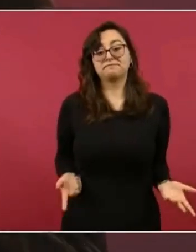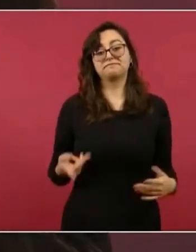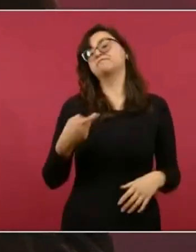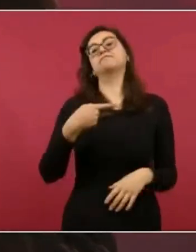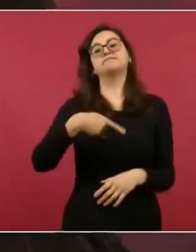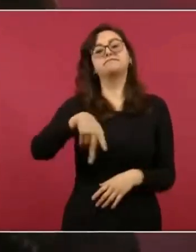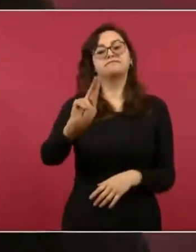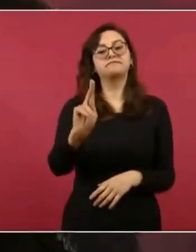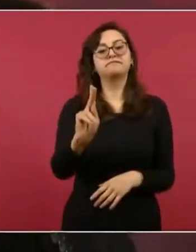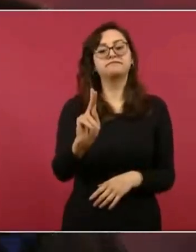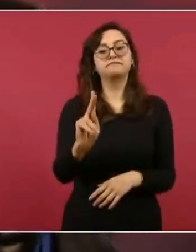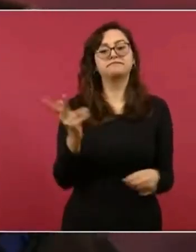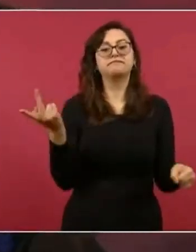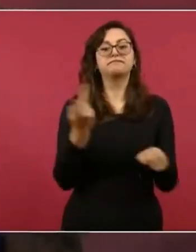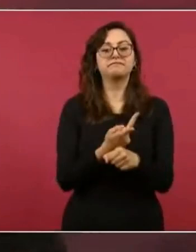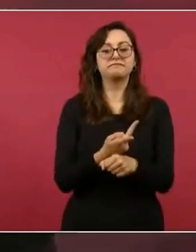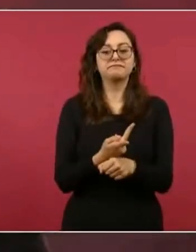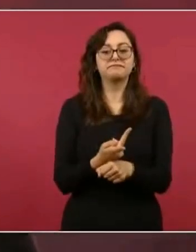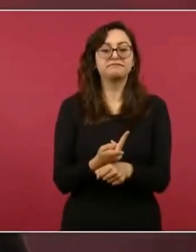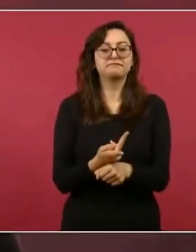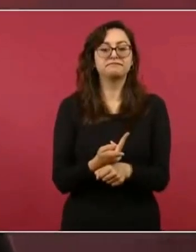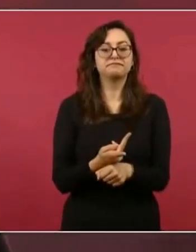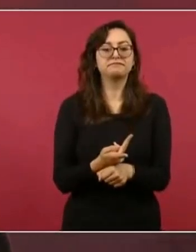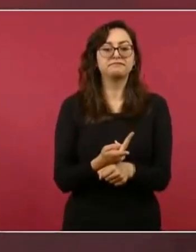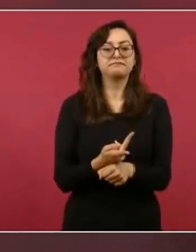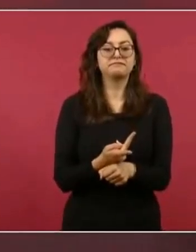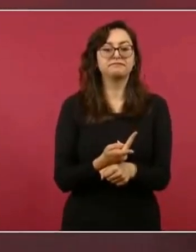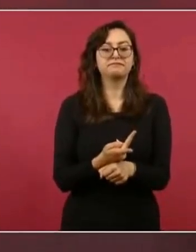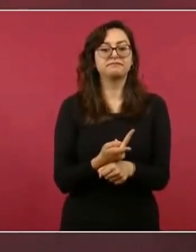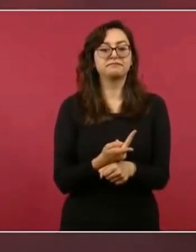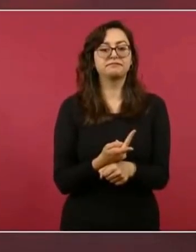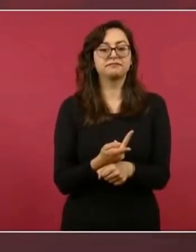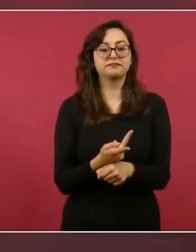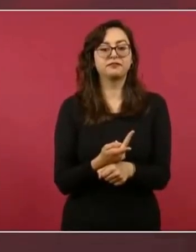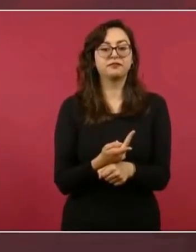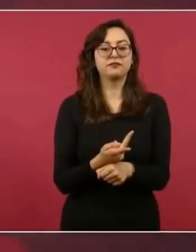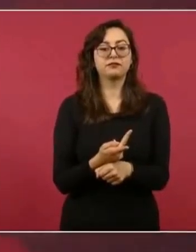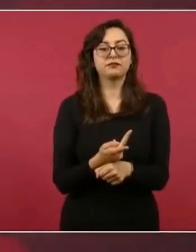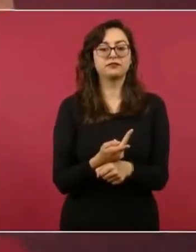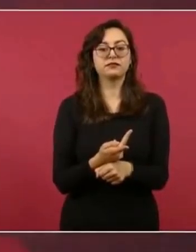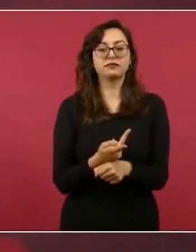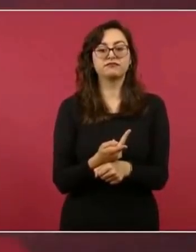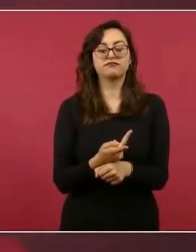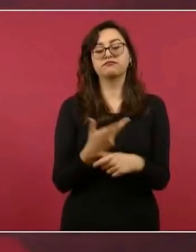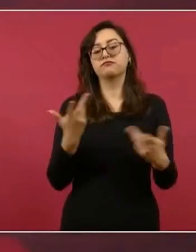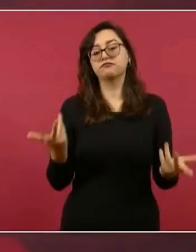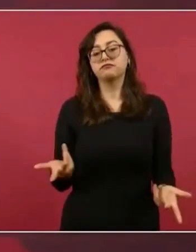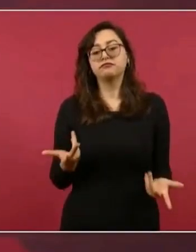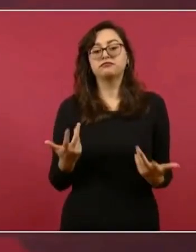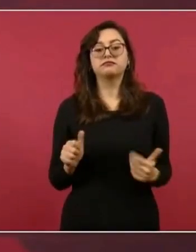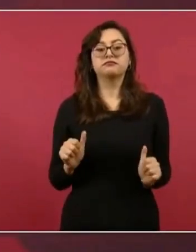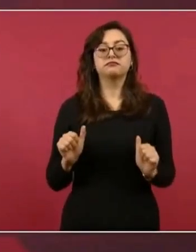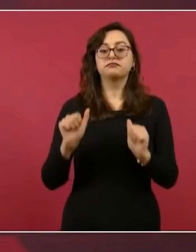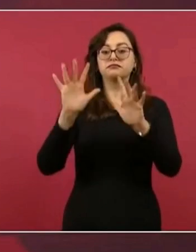Pero suele suceder de que se concluye la asamblea,